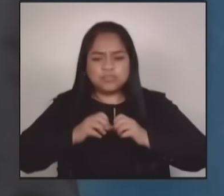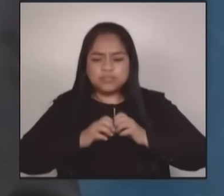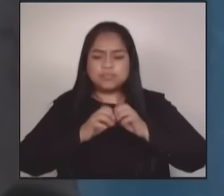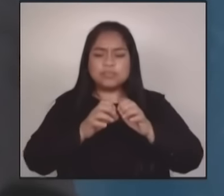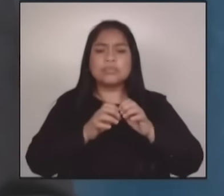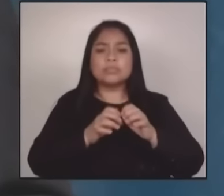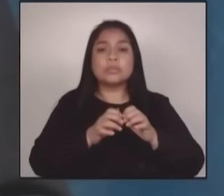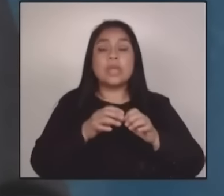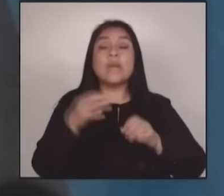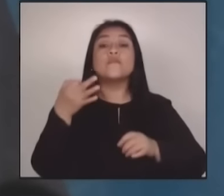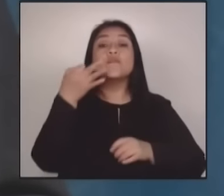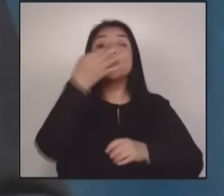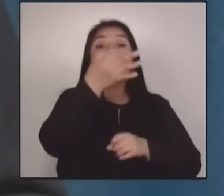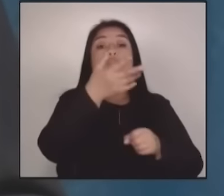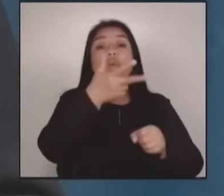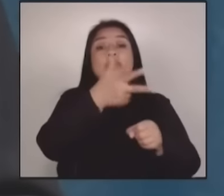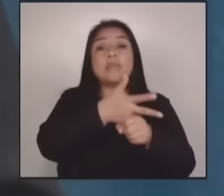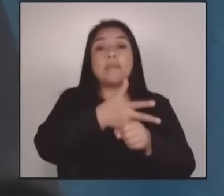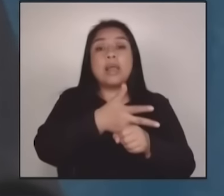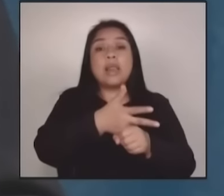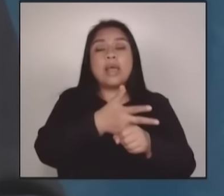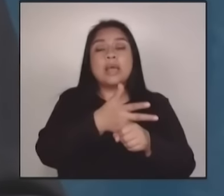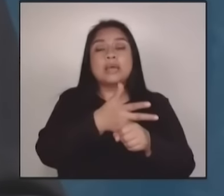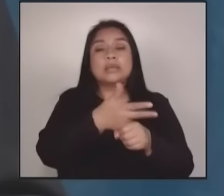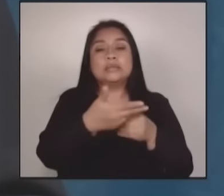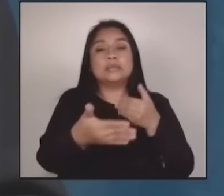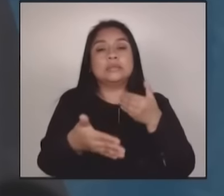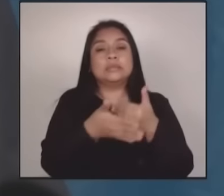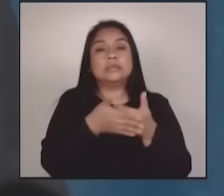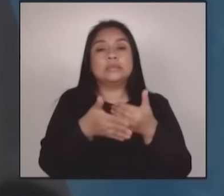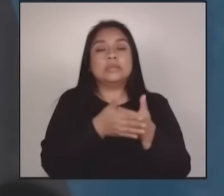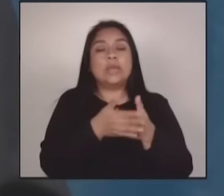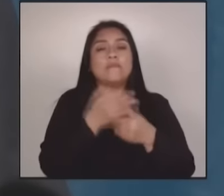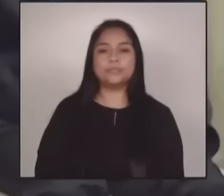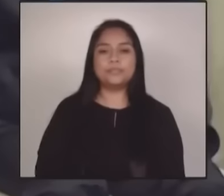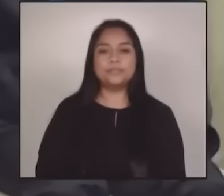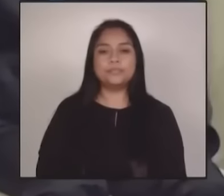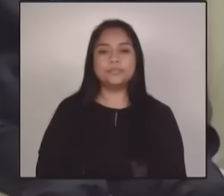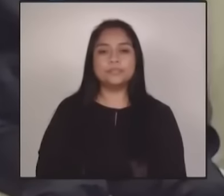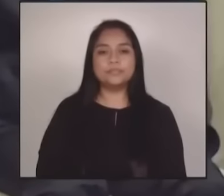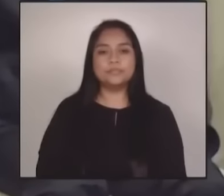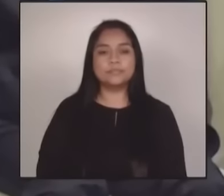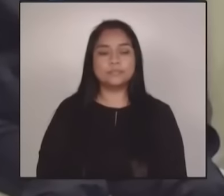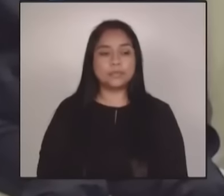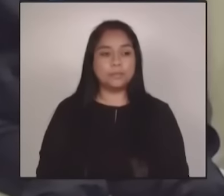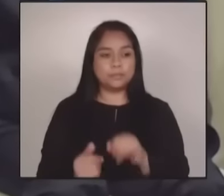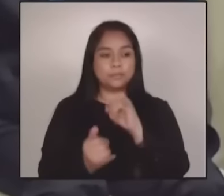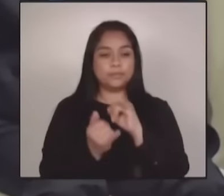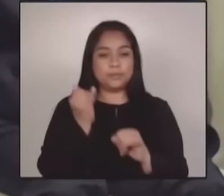El futuro de Guatemala es inseparable del futuro de Centroamérica. Por último,